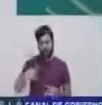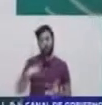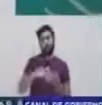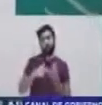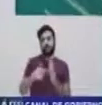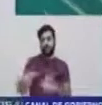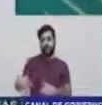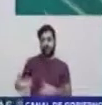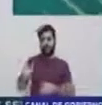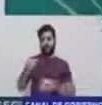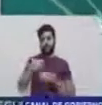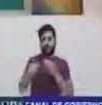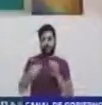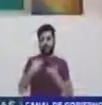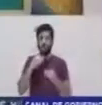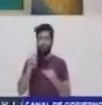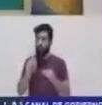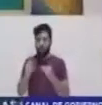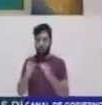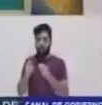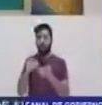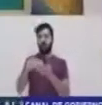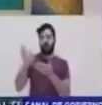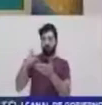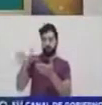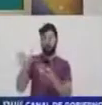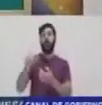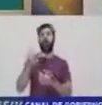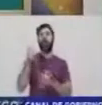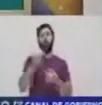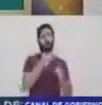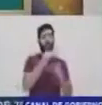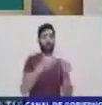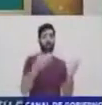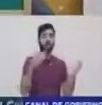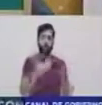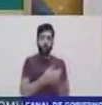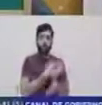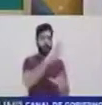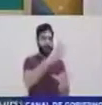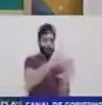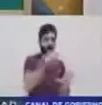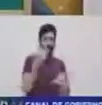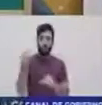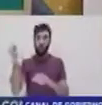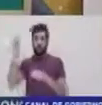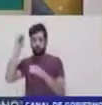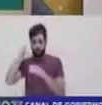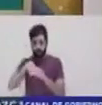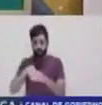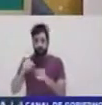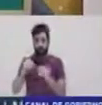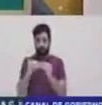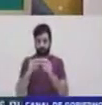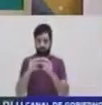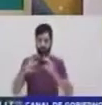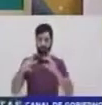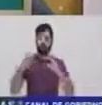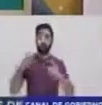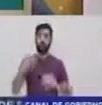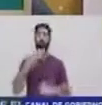quitar las células dañadas y colocar células que estén en buen funcionamiento para mejorar la calidad de vida de la